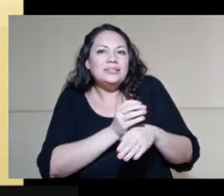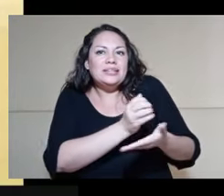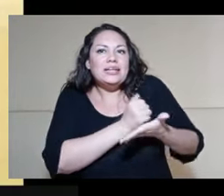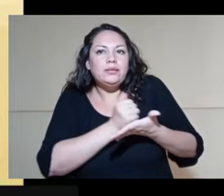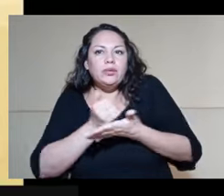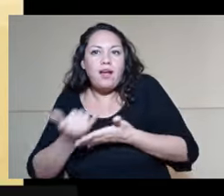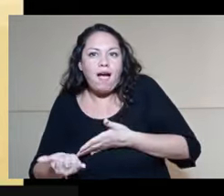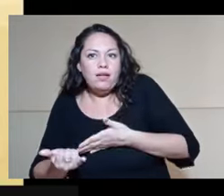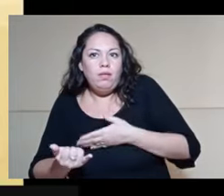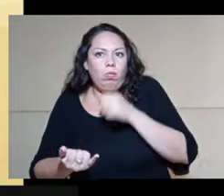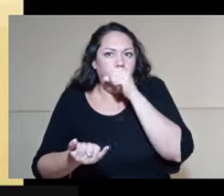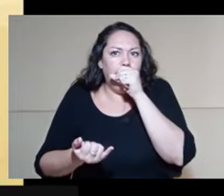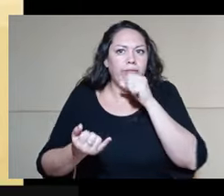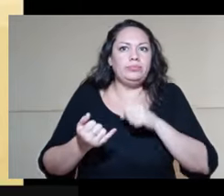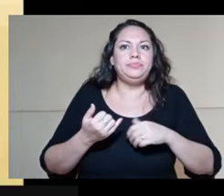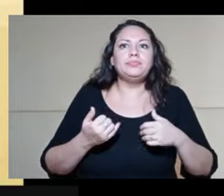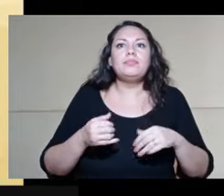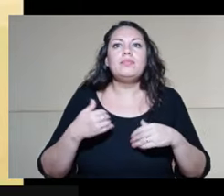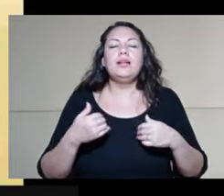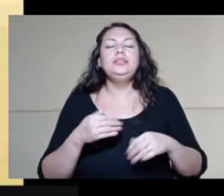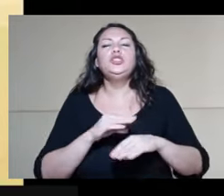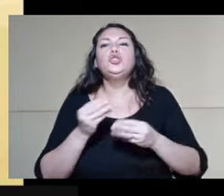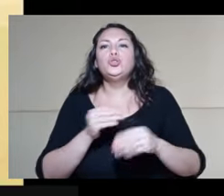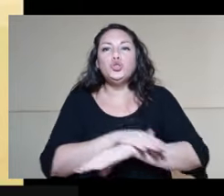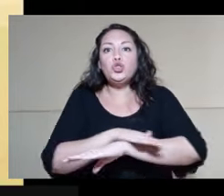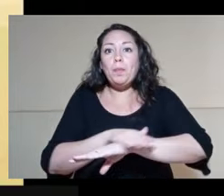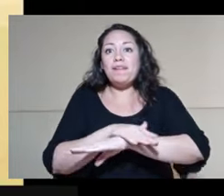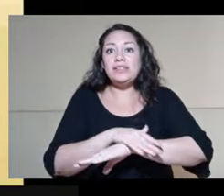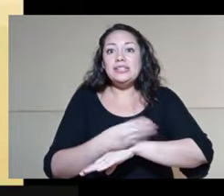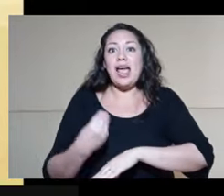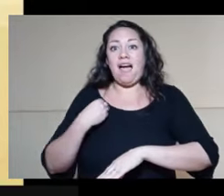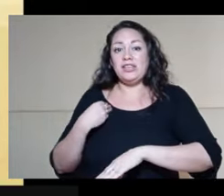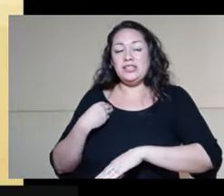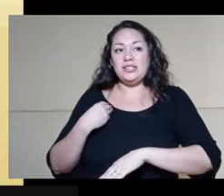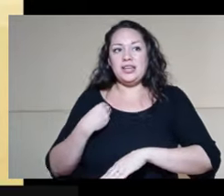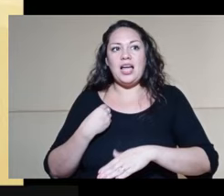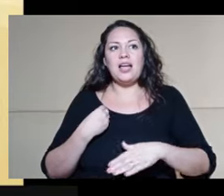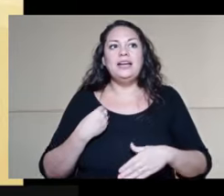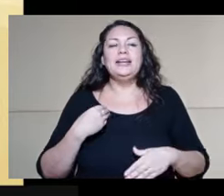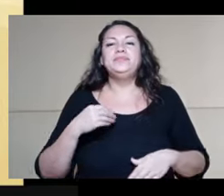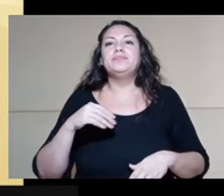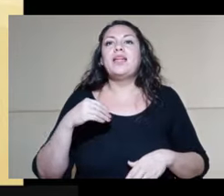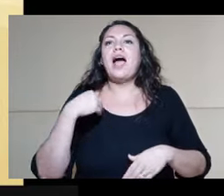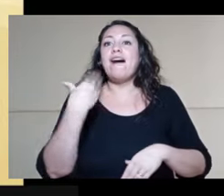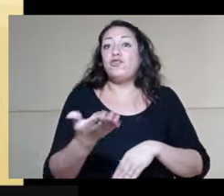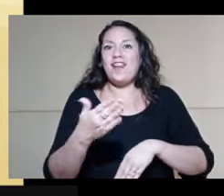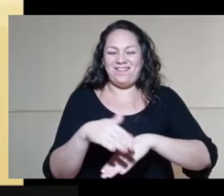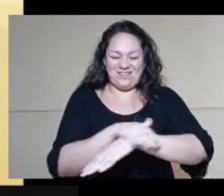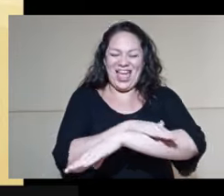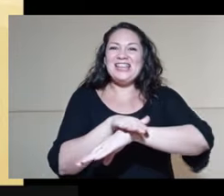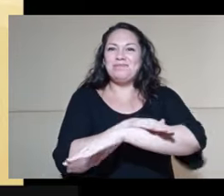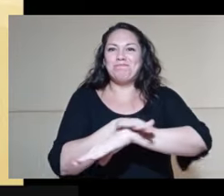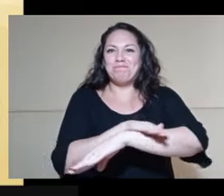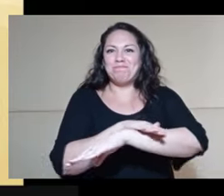decir que están en la piel, que transmiten las sensaciones superficiales de la piel. Entonces, los receptores cutáneos, los